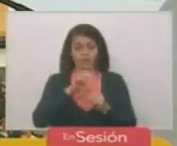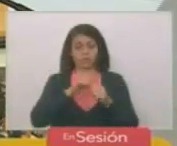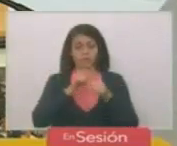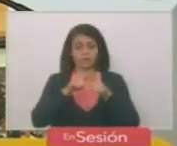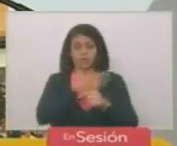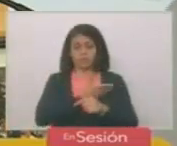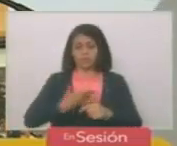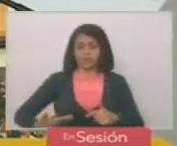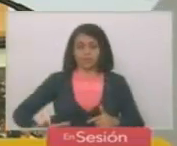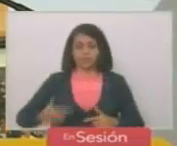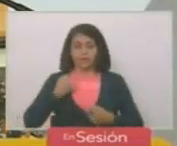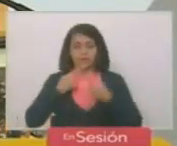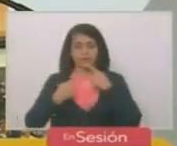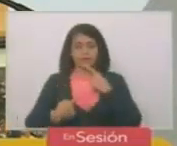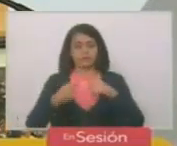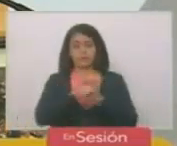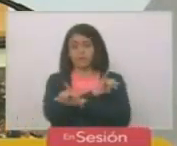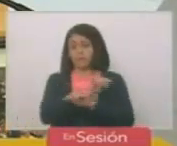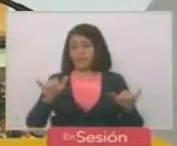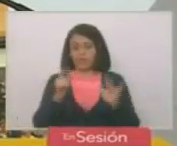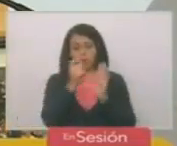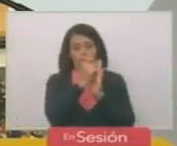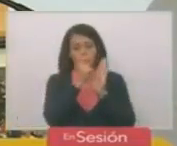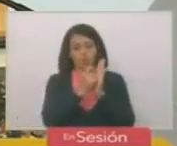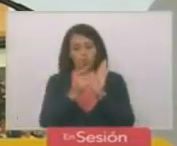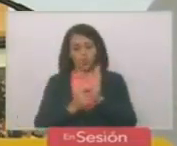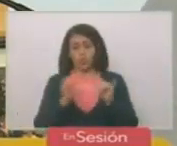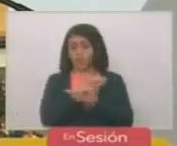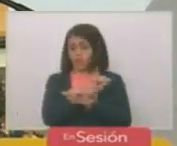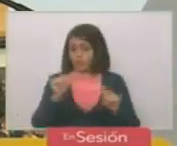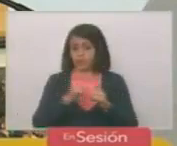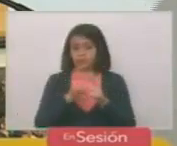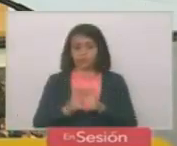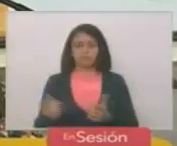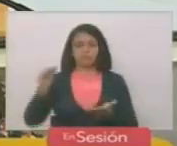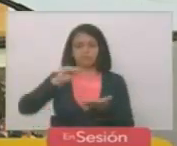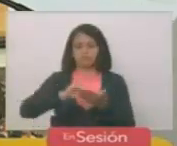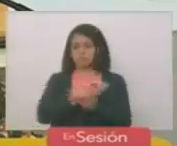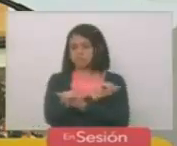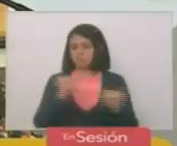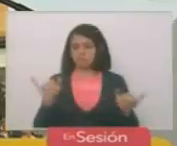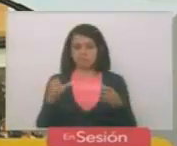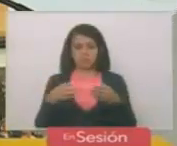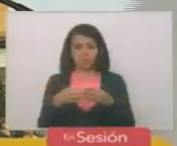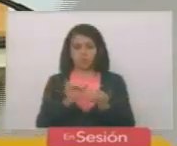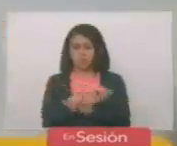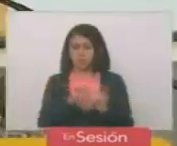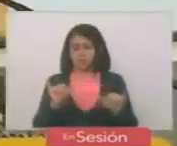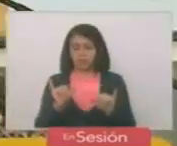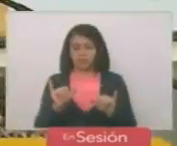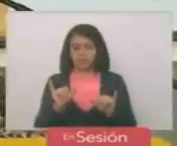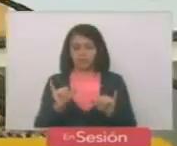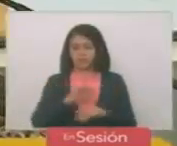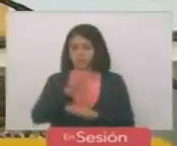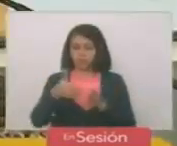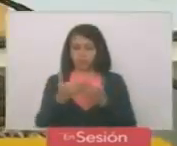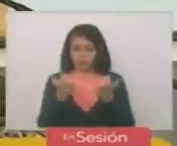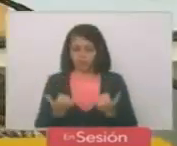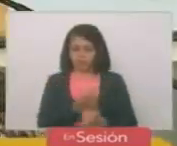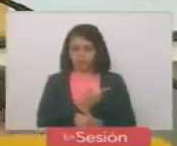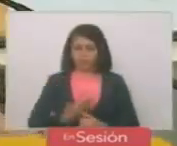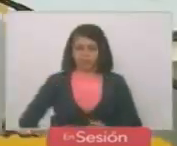el presidente señaló que agotados los puntos del orden del día, se levanta la sesión solemne. Es todo, ciudadano